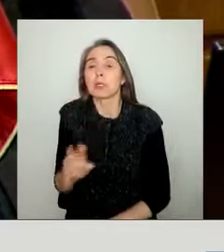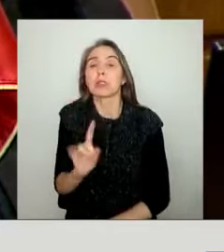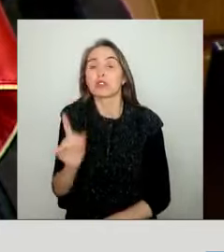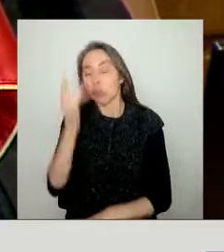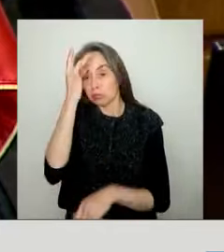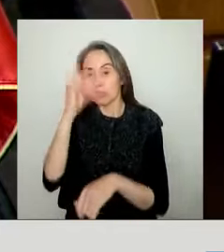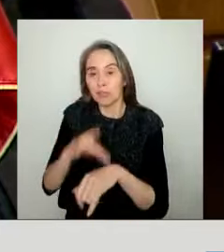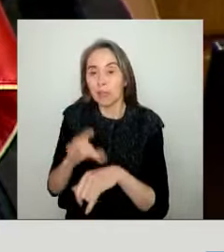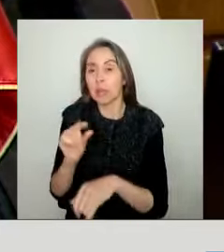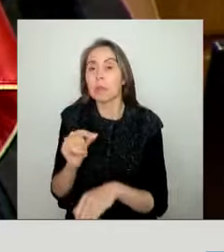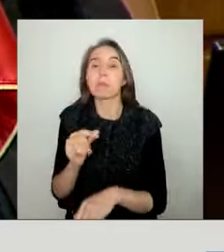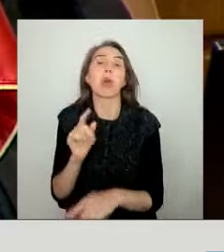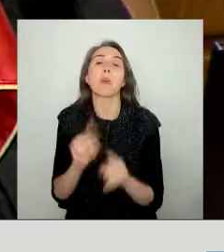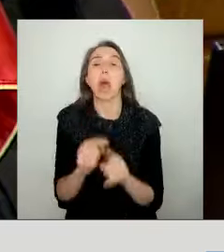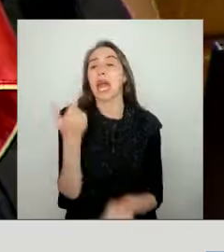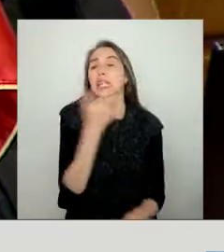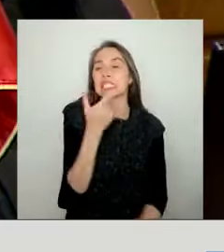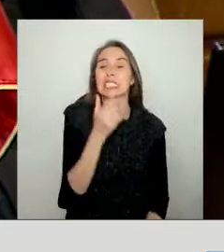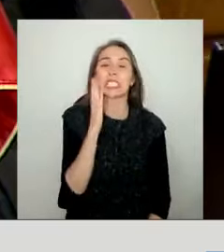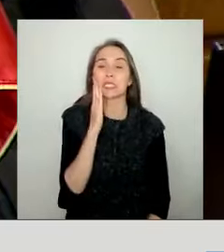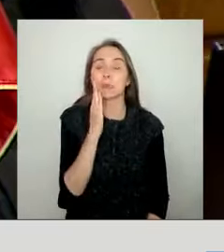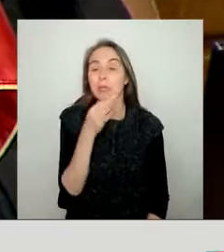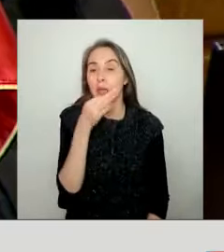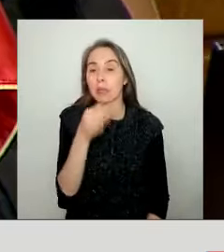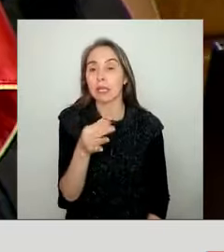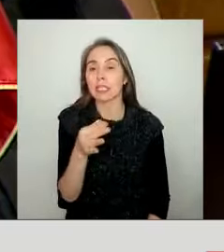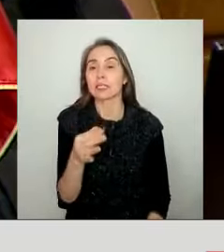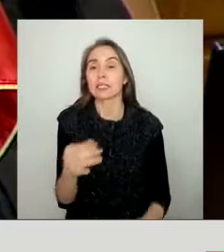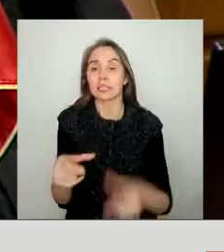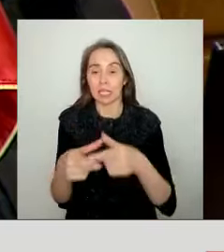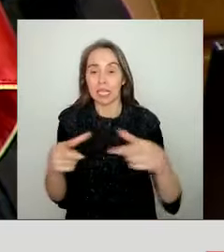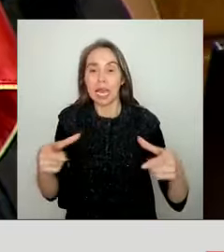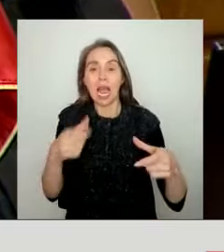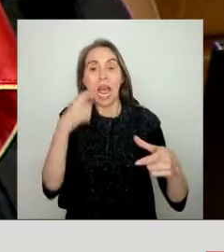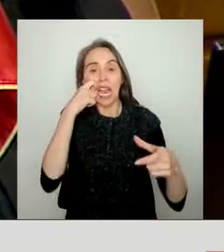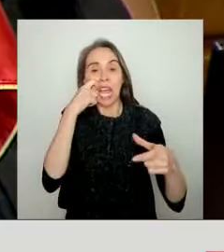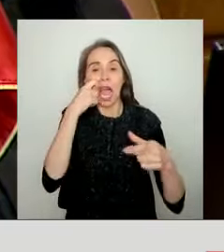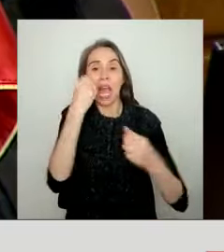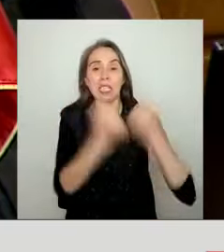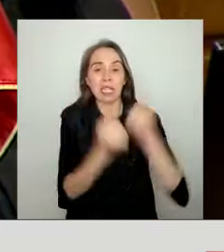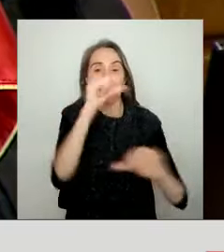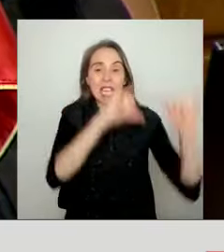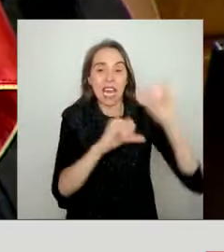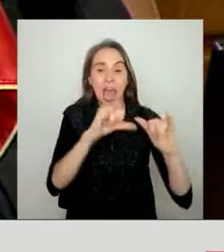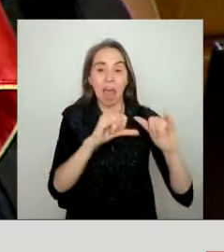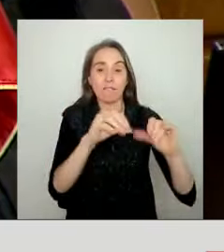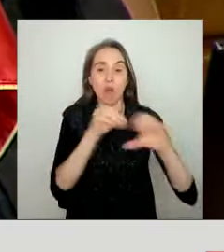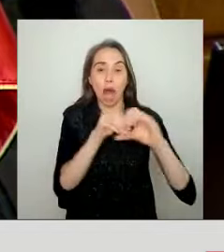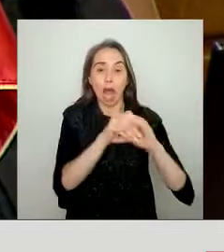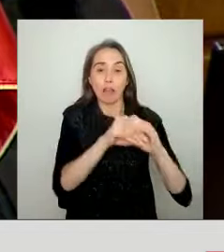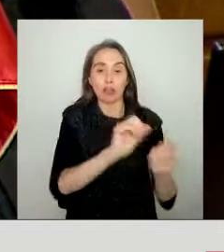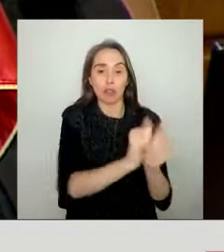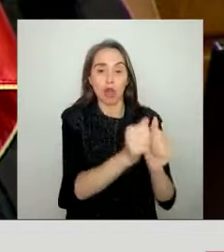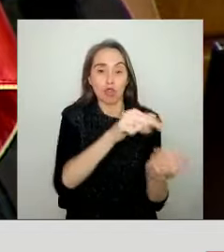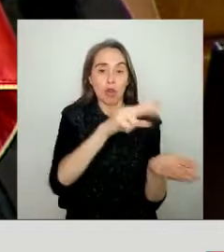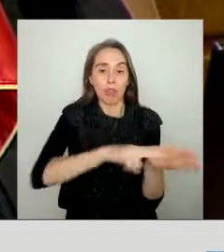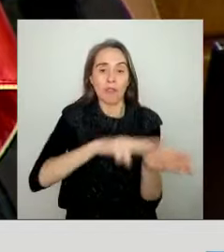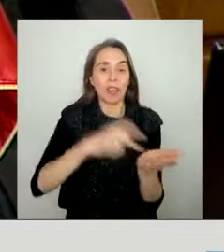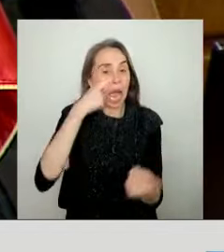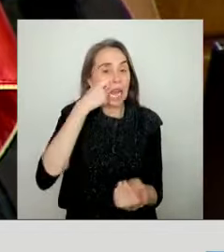simpático decir que eh un pedazo de carne hecho con una máquina de laboratorio es en realidad carne o que el